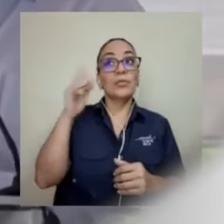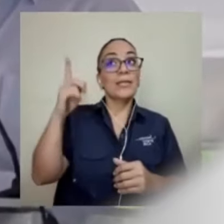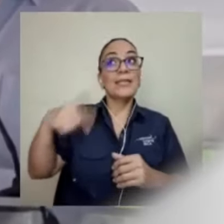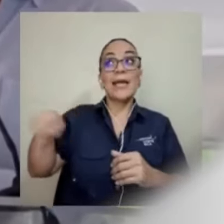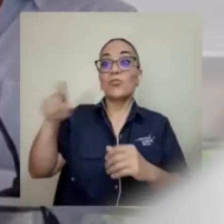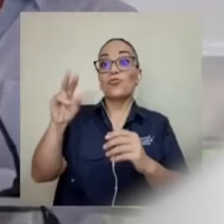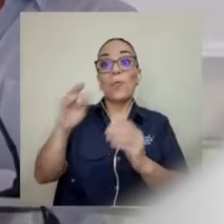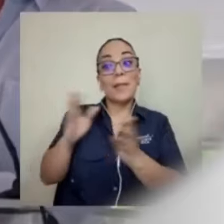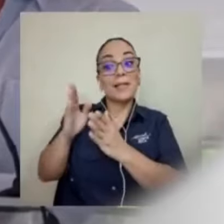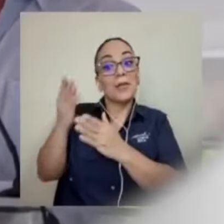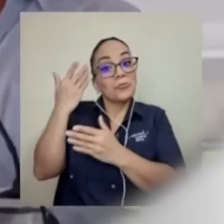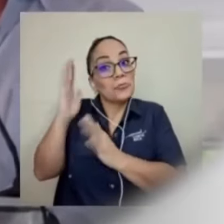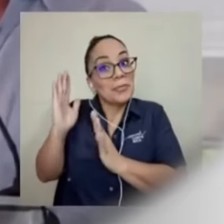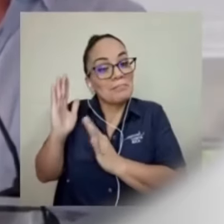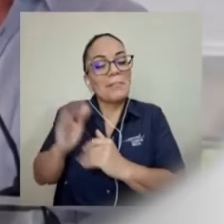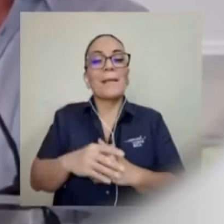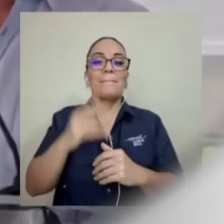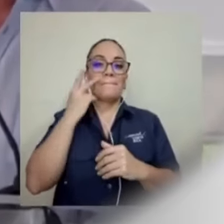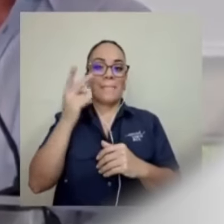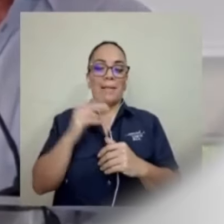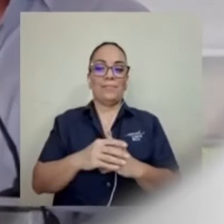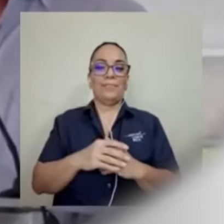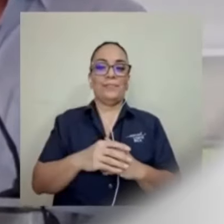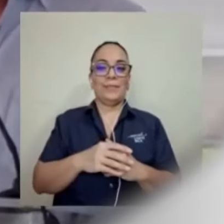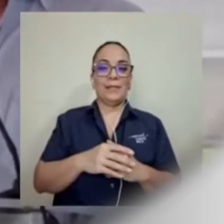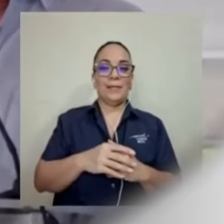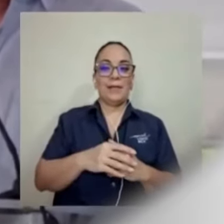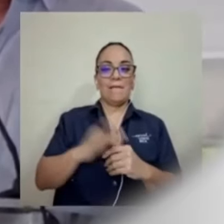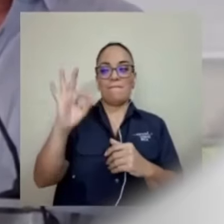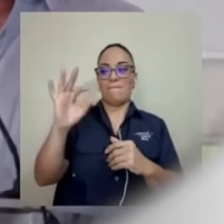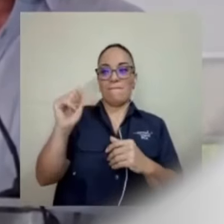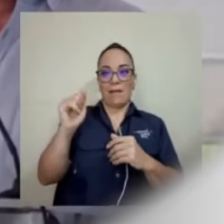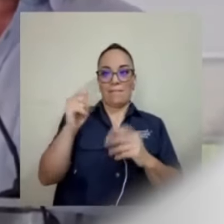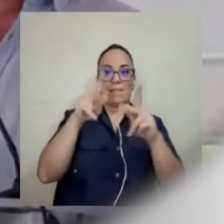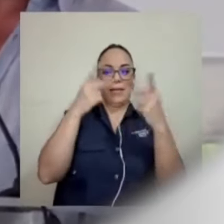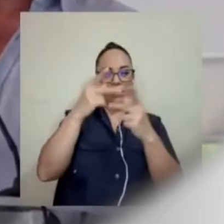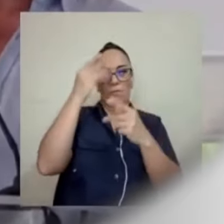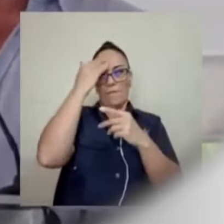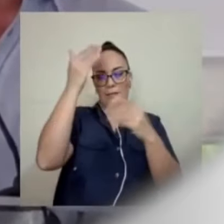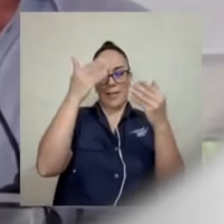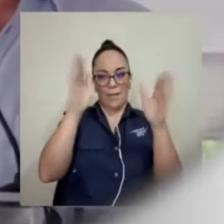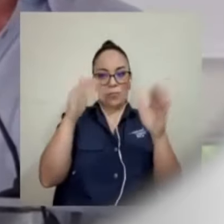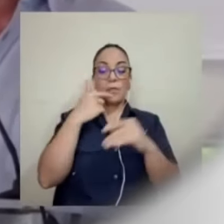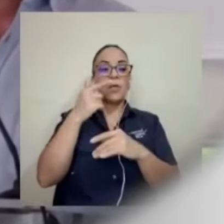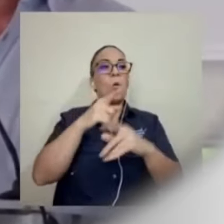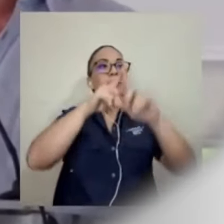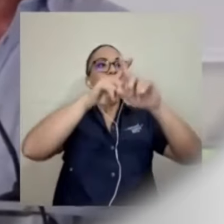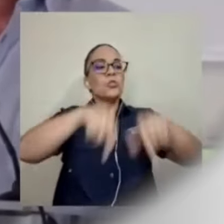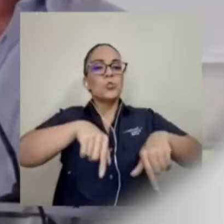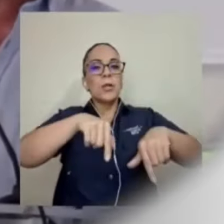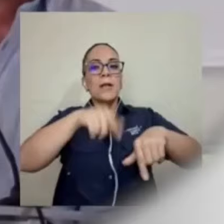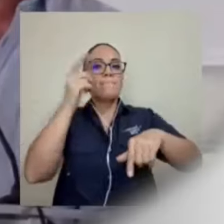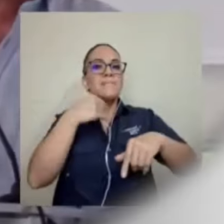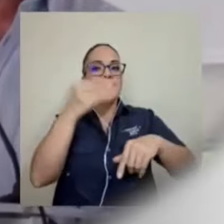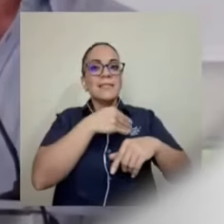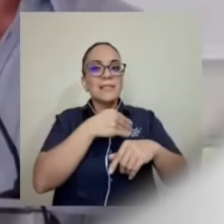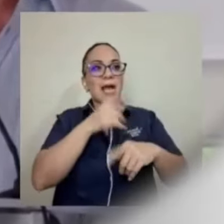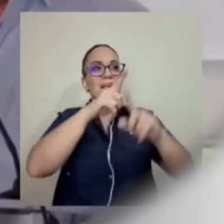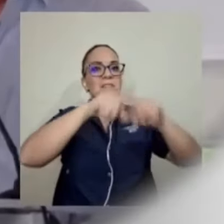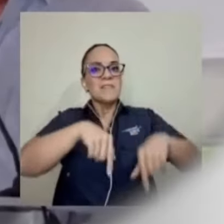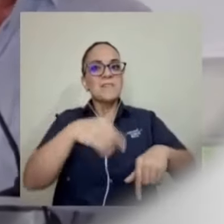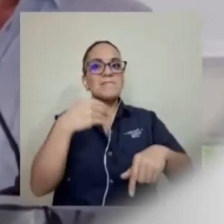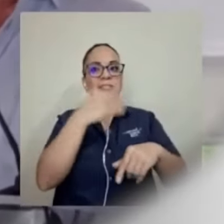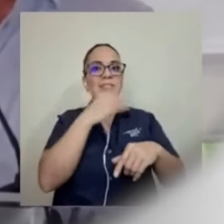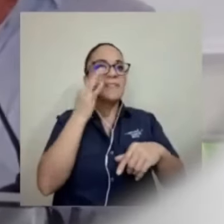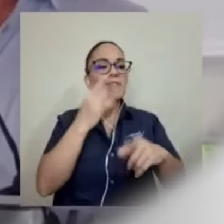desperdicio se mueve el fa a decir hay que censurar a la ministra hay que censurar a la ministra hay que censurar a la